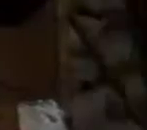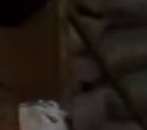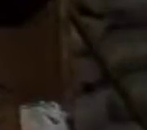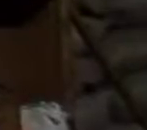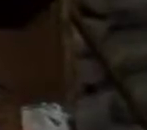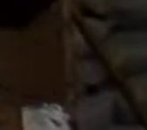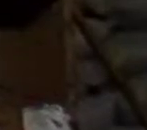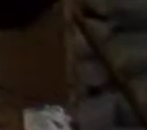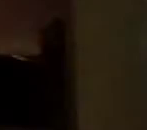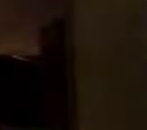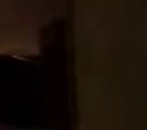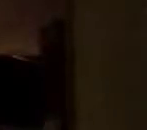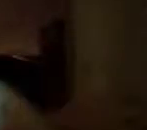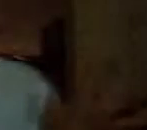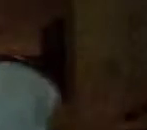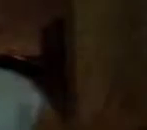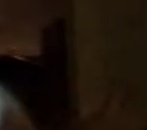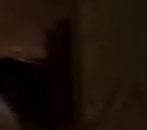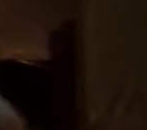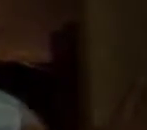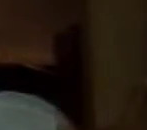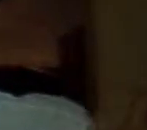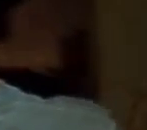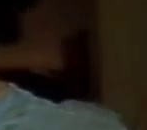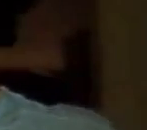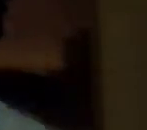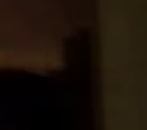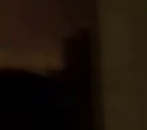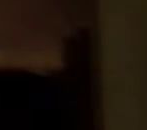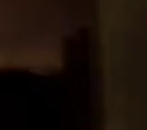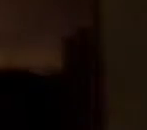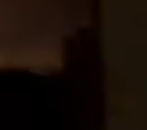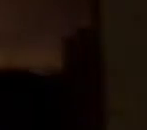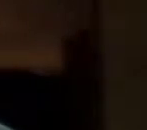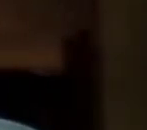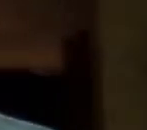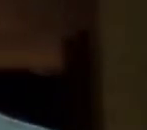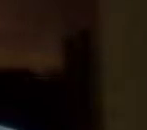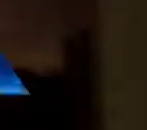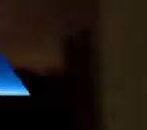La actuación de Tavo en este corto fue el inicio de una sólida y